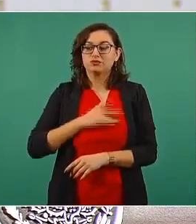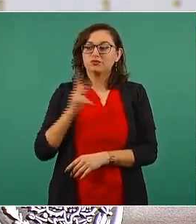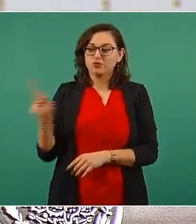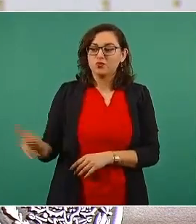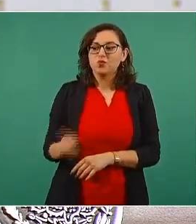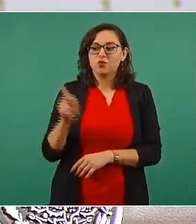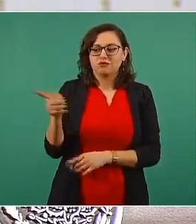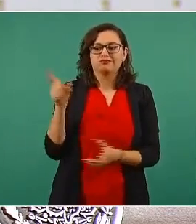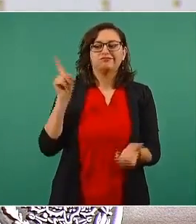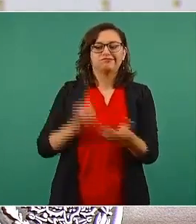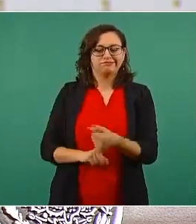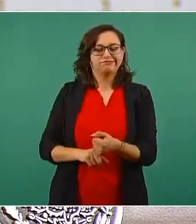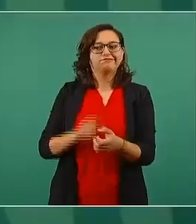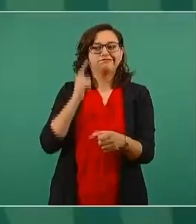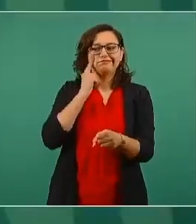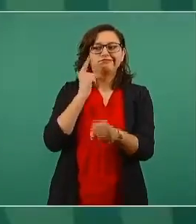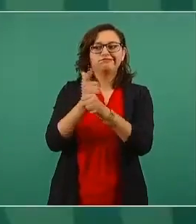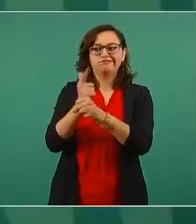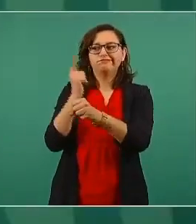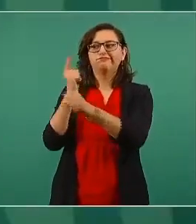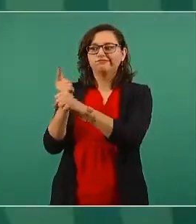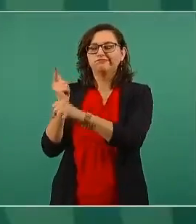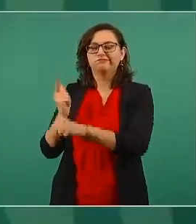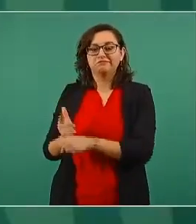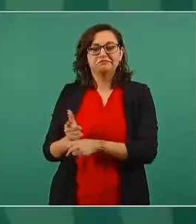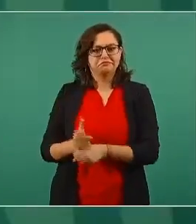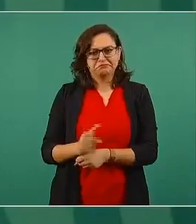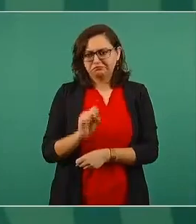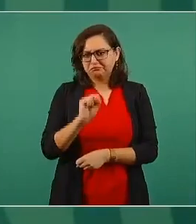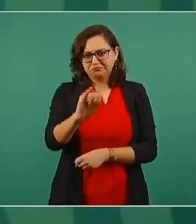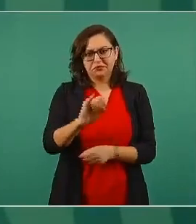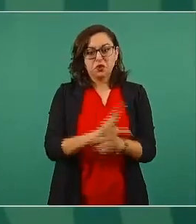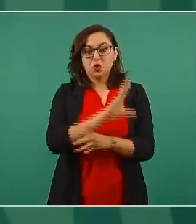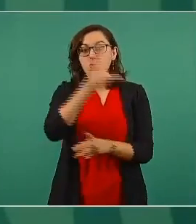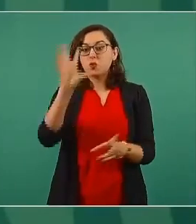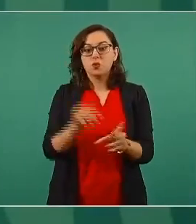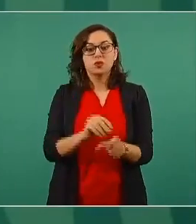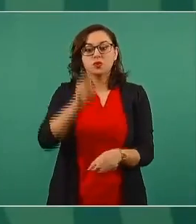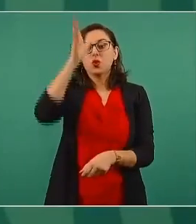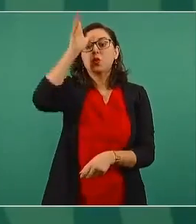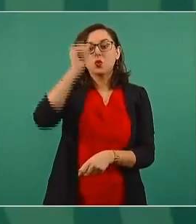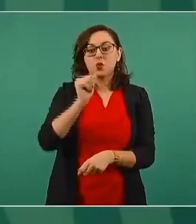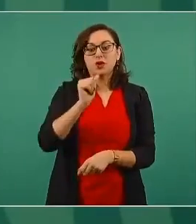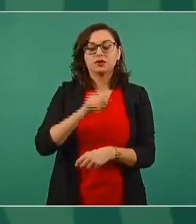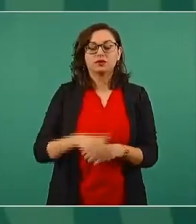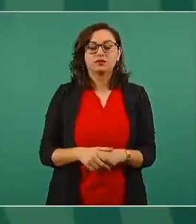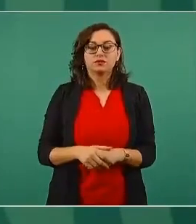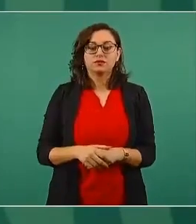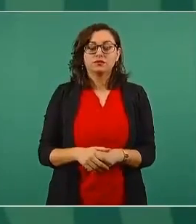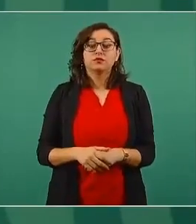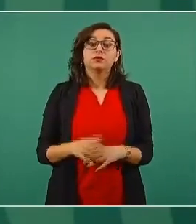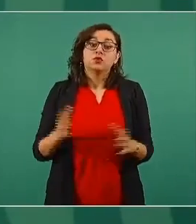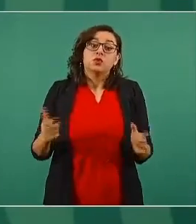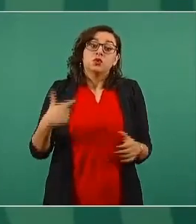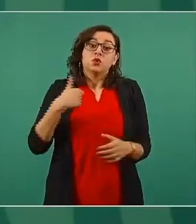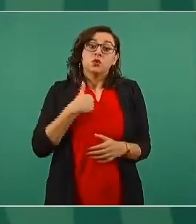la enseñanza mayor. Entonces, yo estoy de acuerdo. La única cosa es que no haya